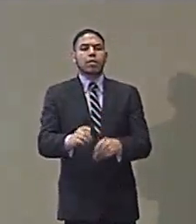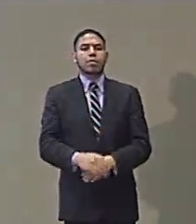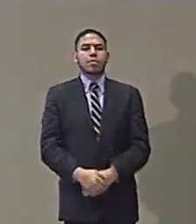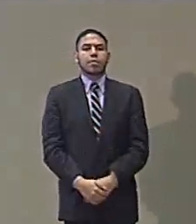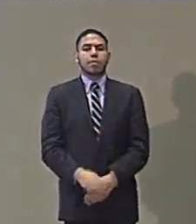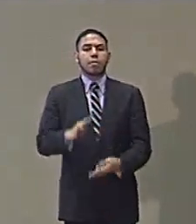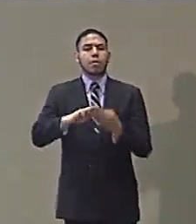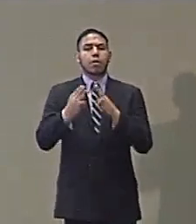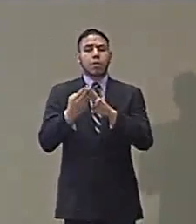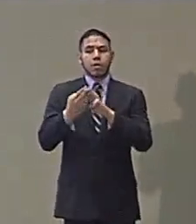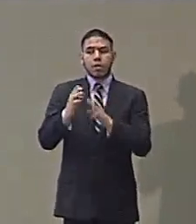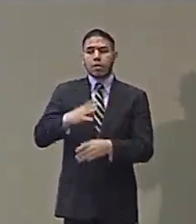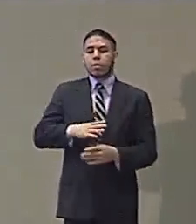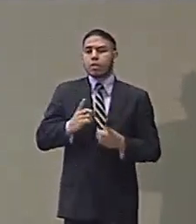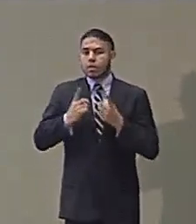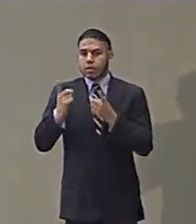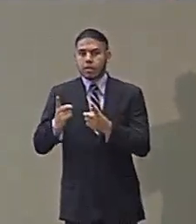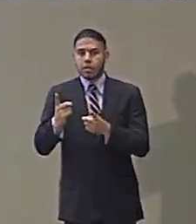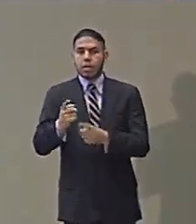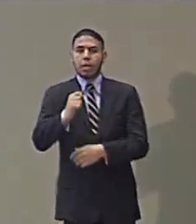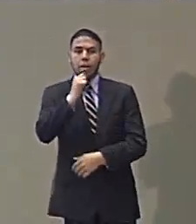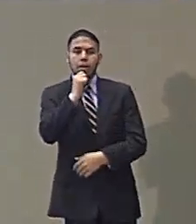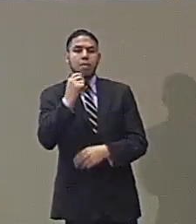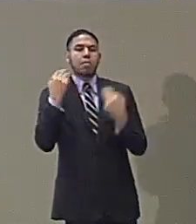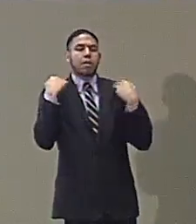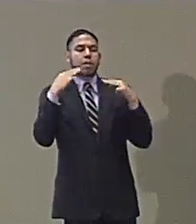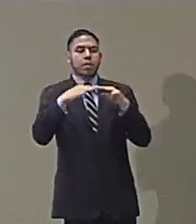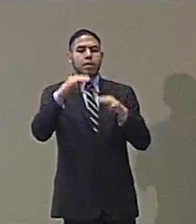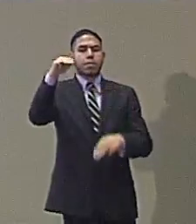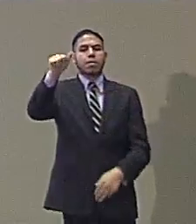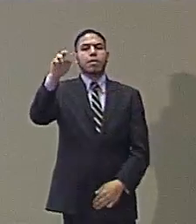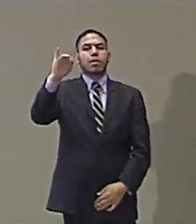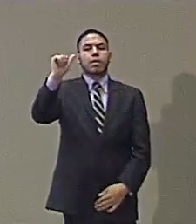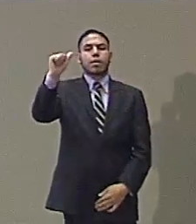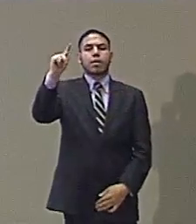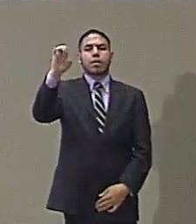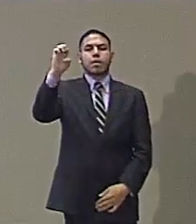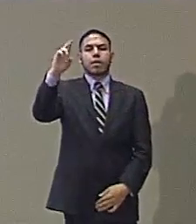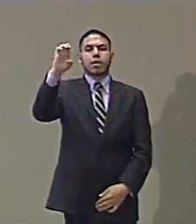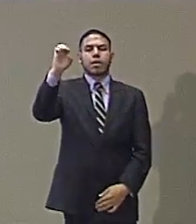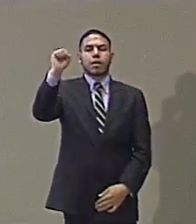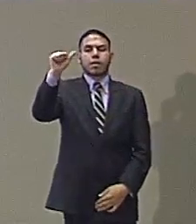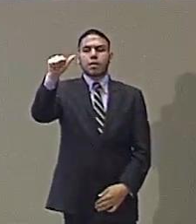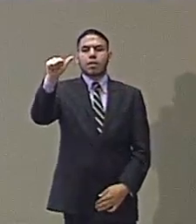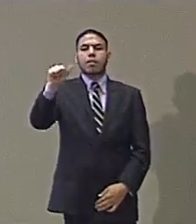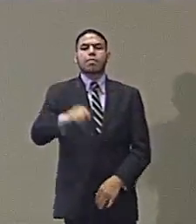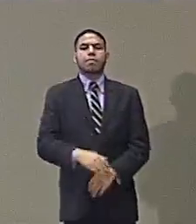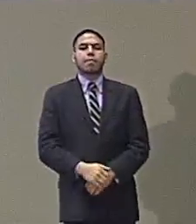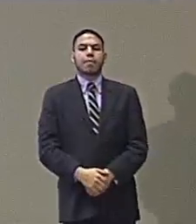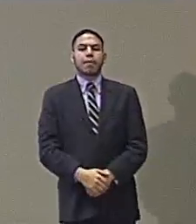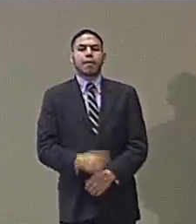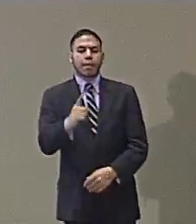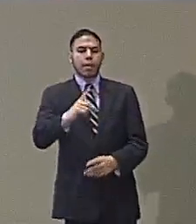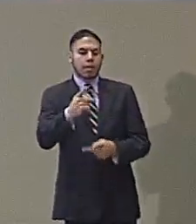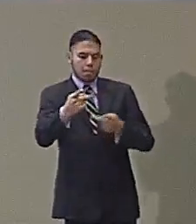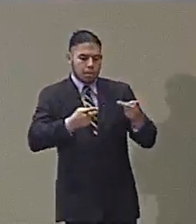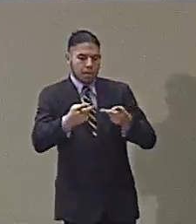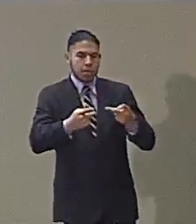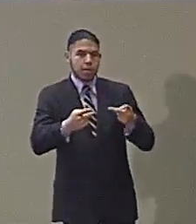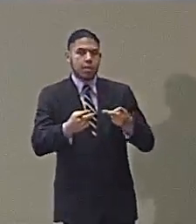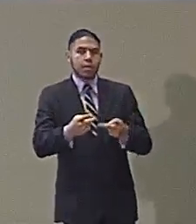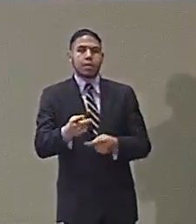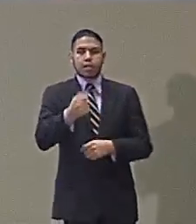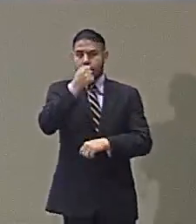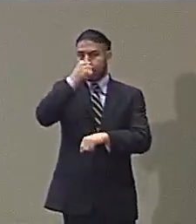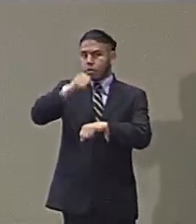cedemos el uso de la palabra a la maestra maría teresa solís trejo subsecretaria de planeación y política turística de la